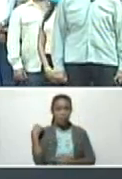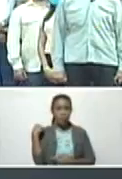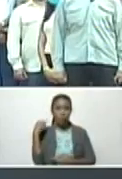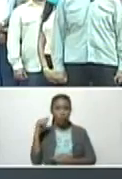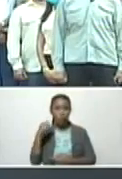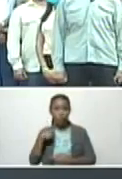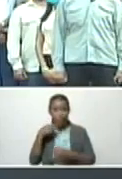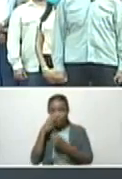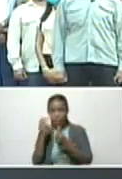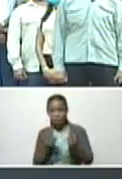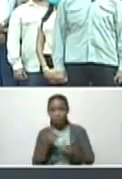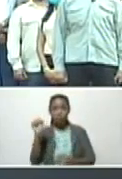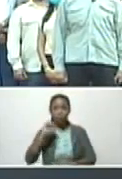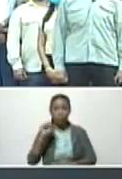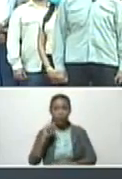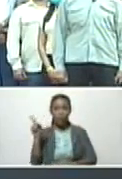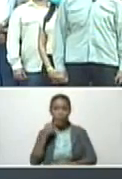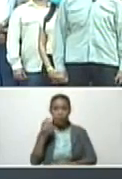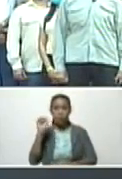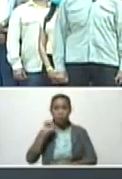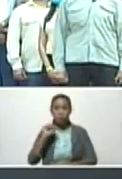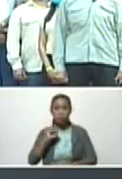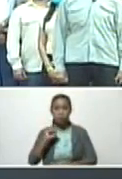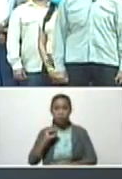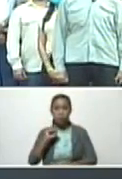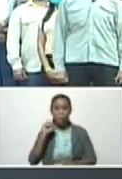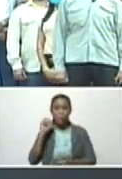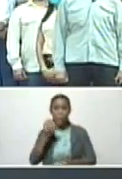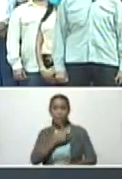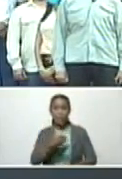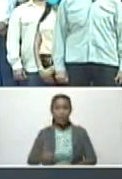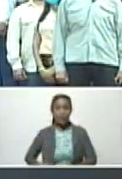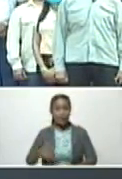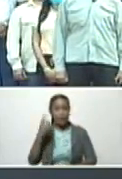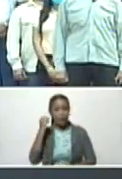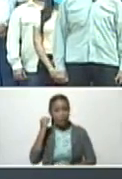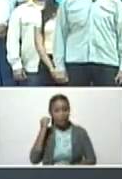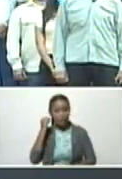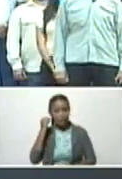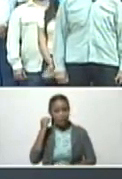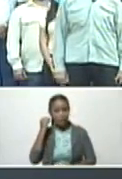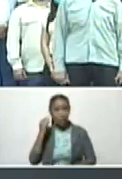invitado? Alejandra me dice, la presidenta Alejandra.